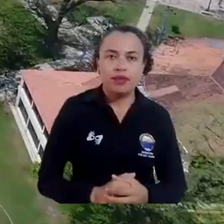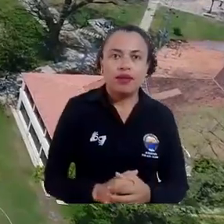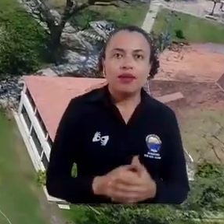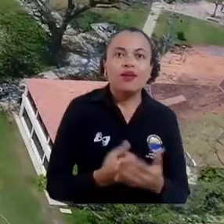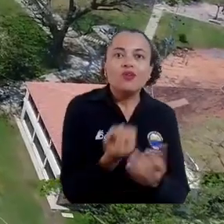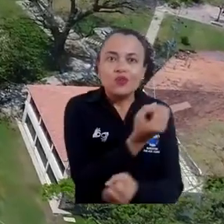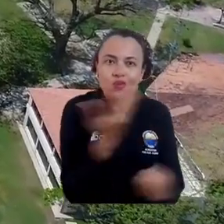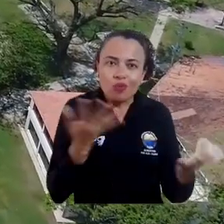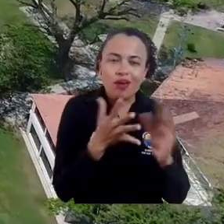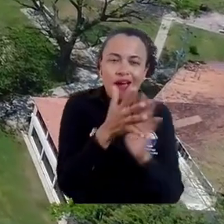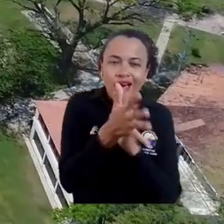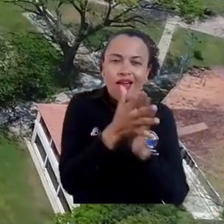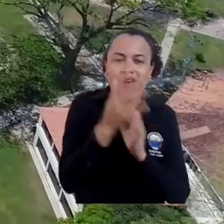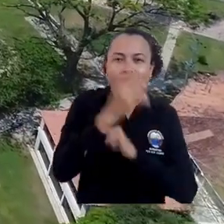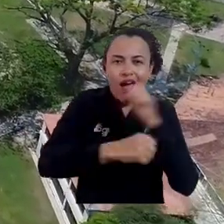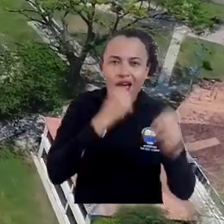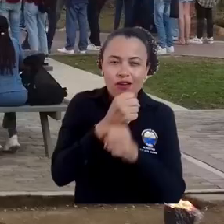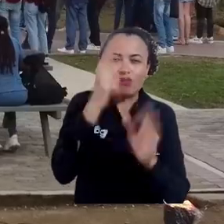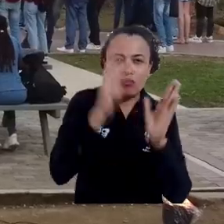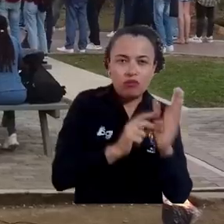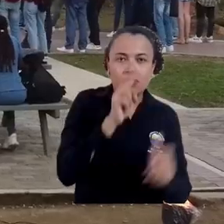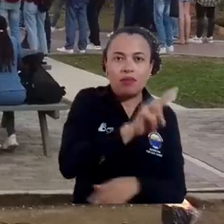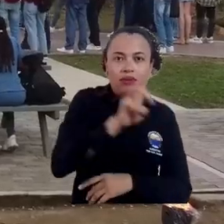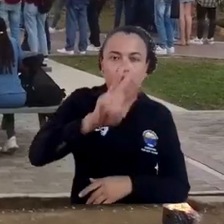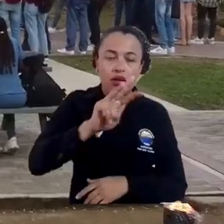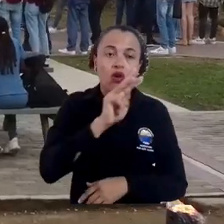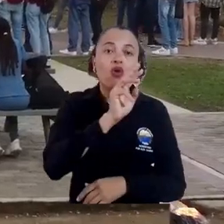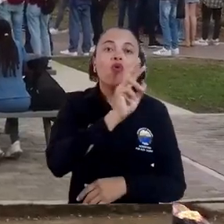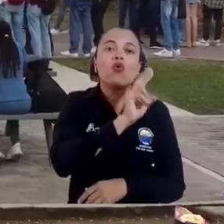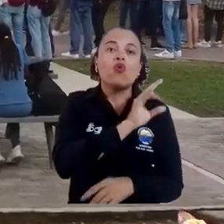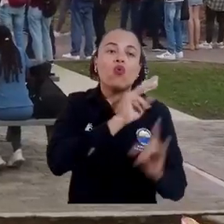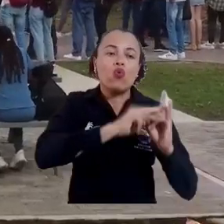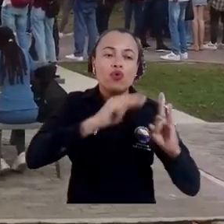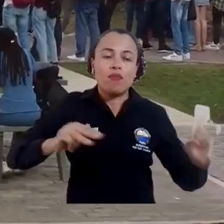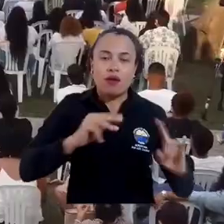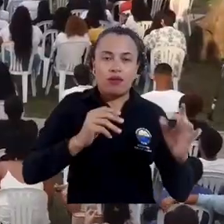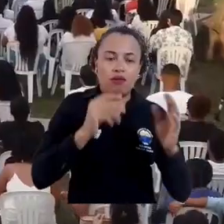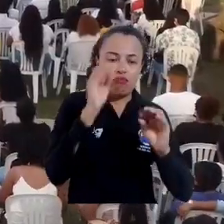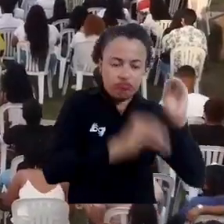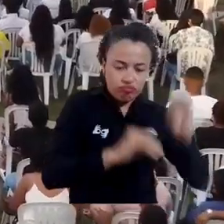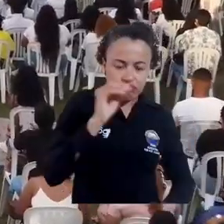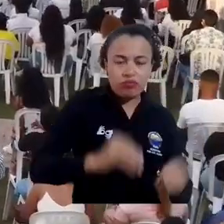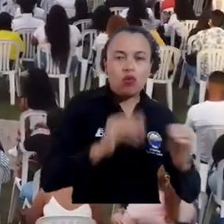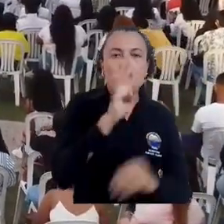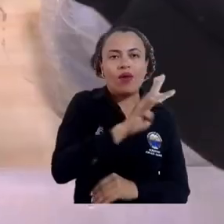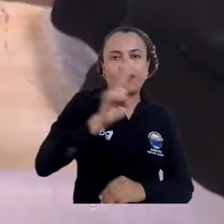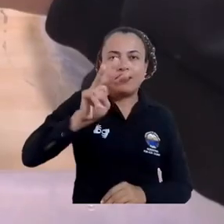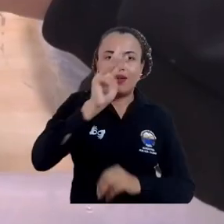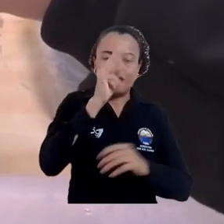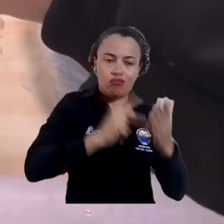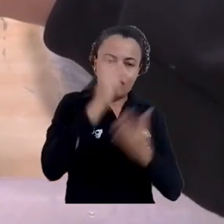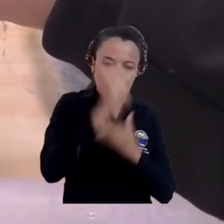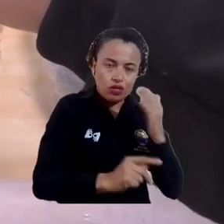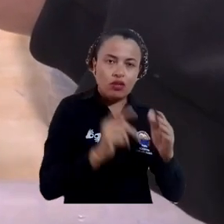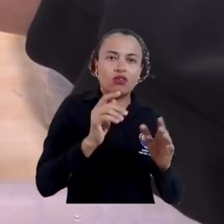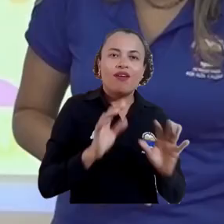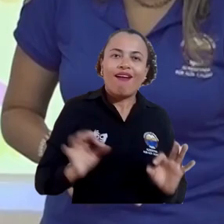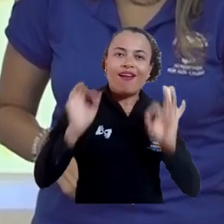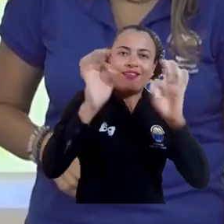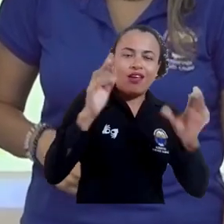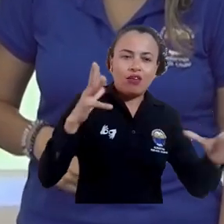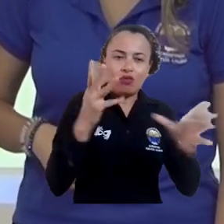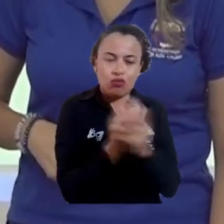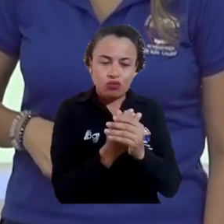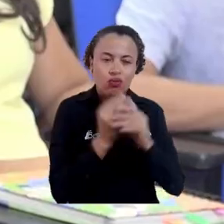De acuerdo con los indicadores expuestos a lo largo de 2023, Unimagdalena desarrolló 43 proyectos en los ejes de